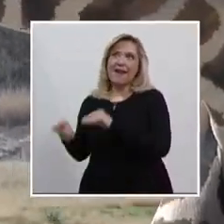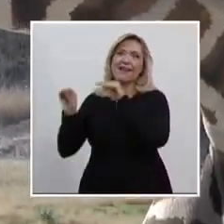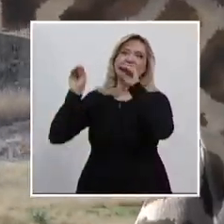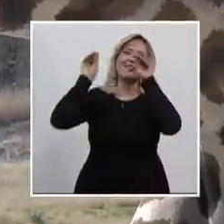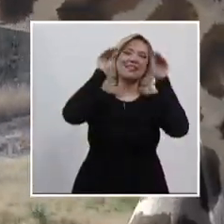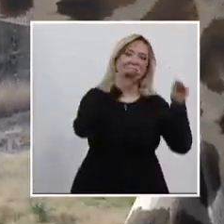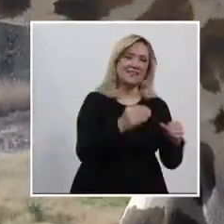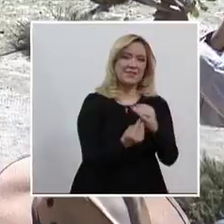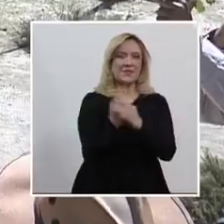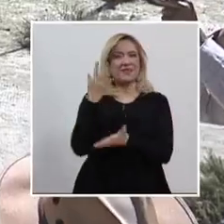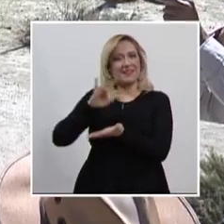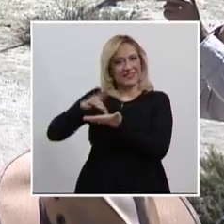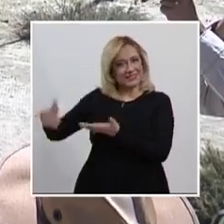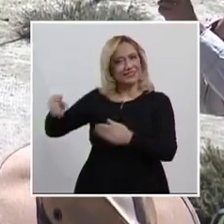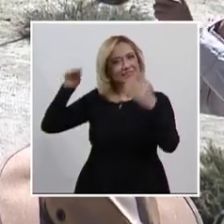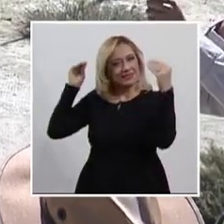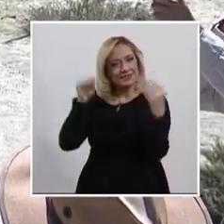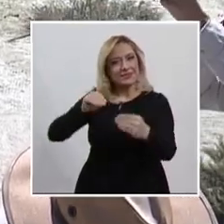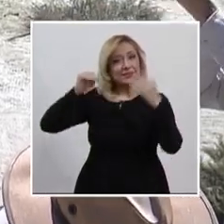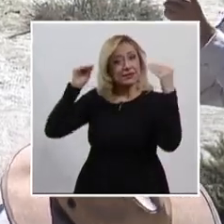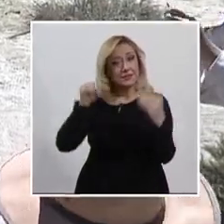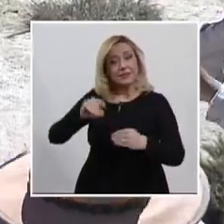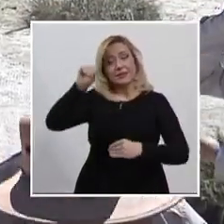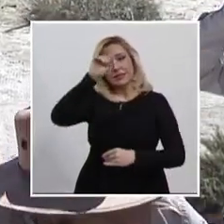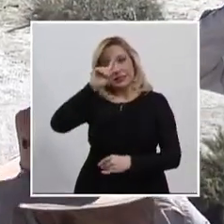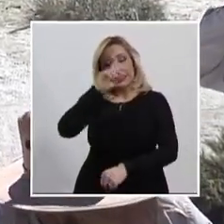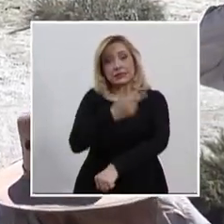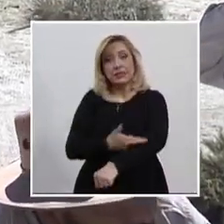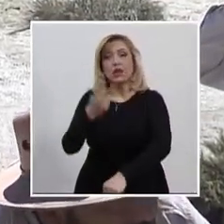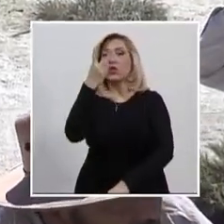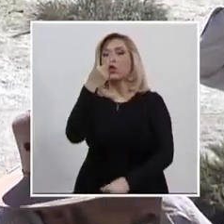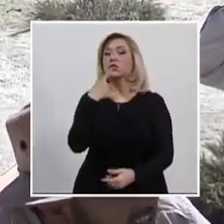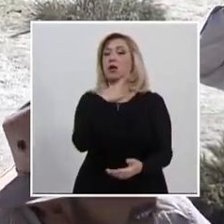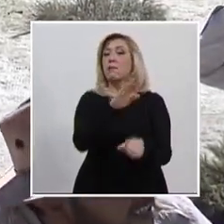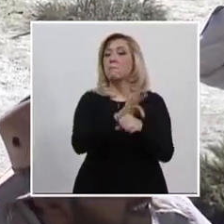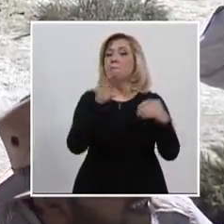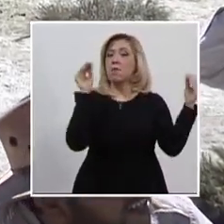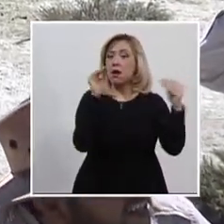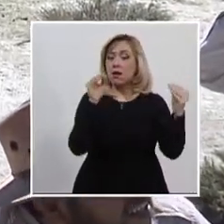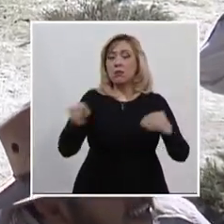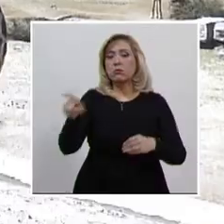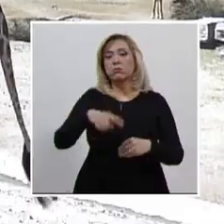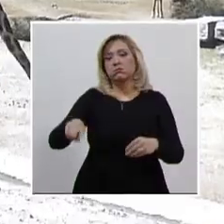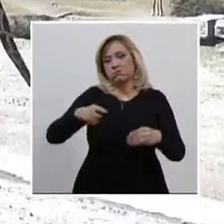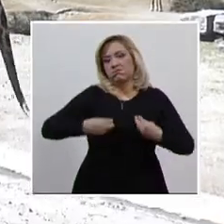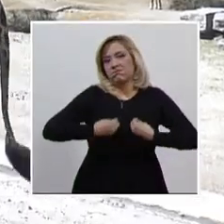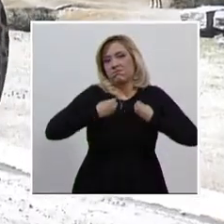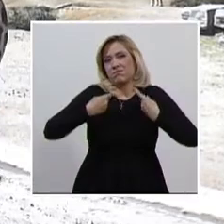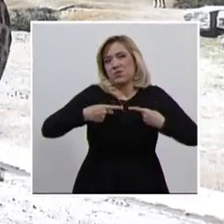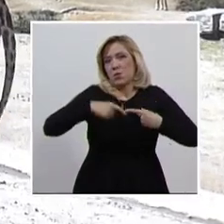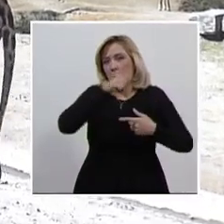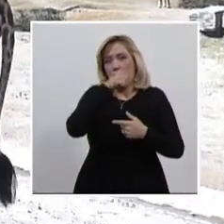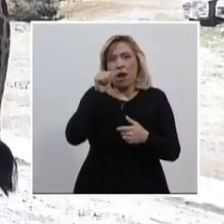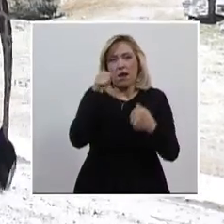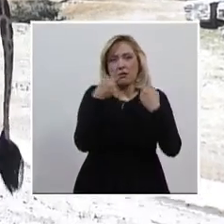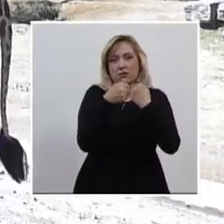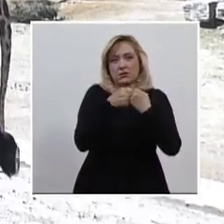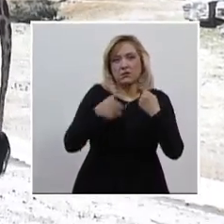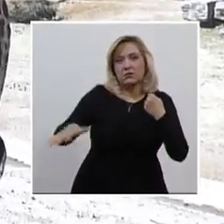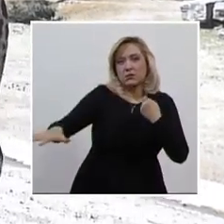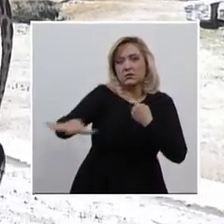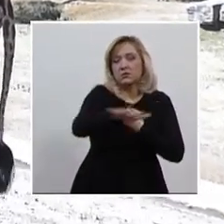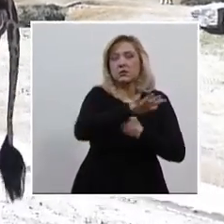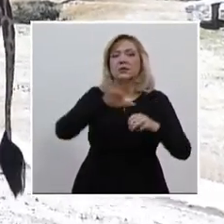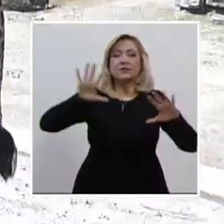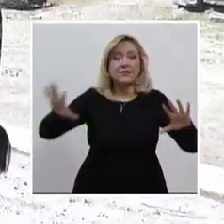su nuevo hogar. Asesoró y tramitó 2 amparos que interpusieron vecinos de Ciudad Juárez, integrantes del colectivo